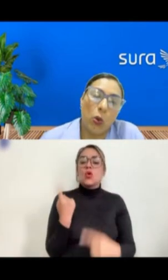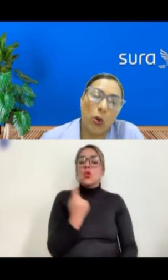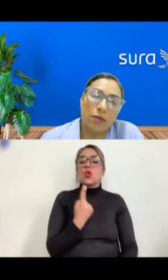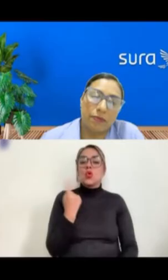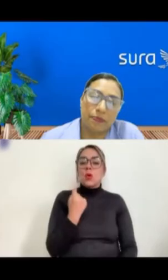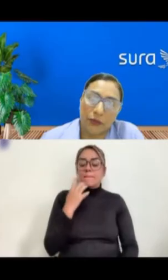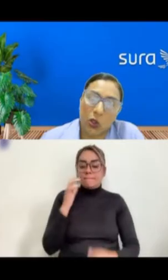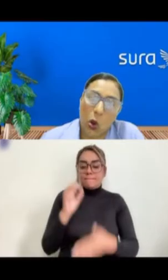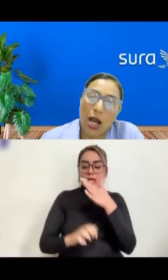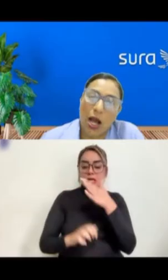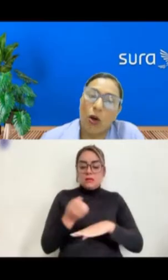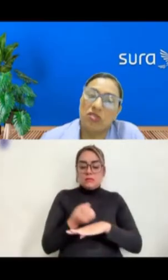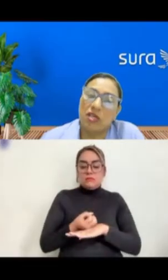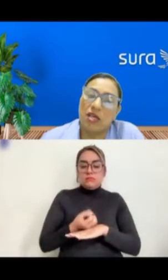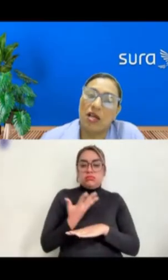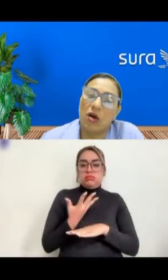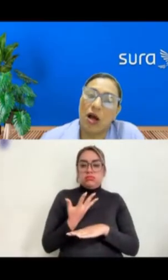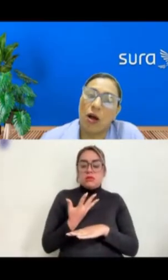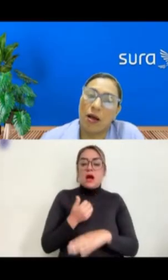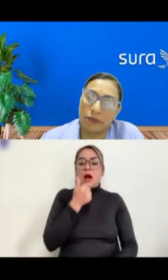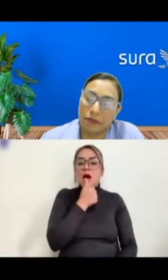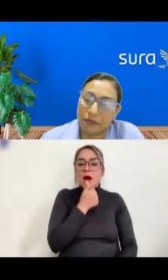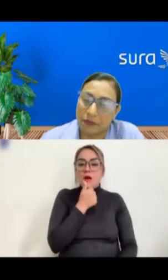limpiar esa quemadura con agua,